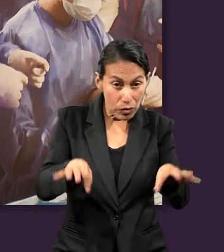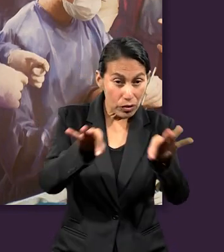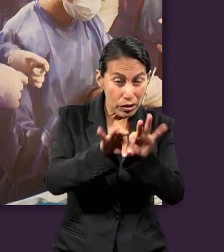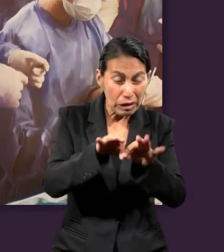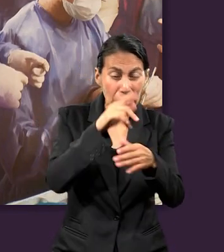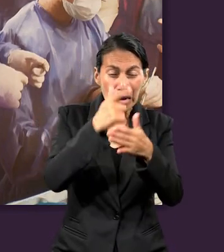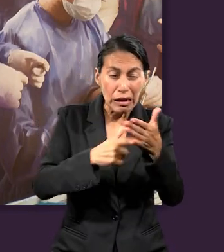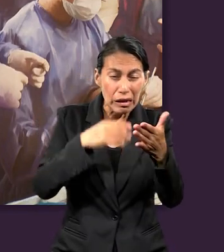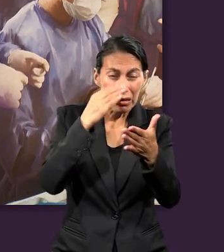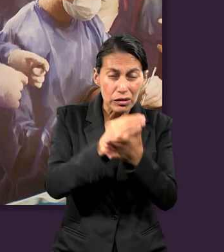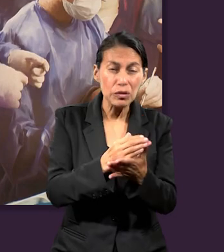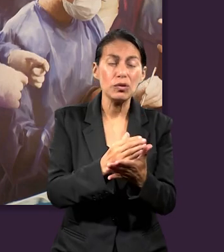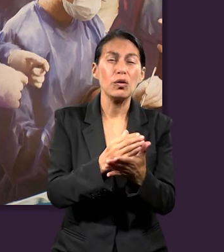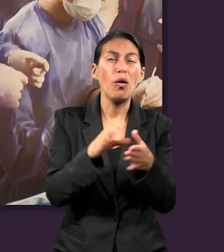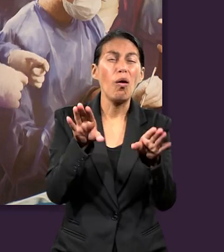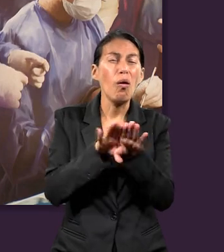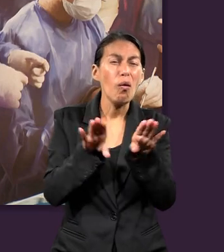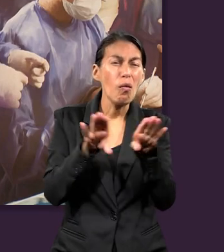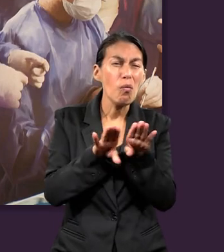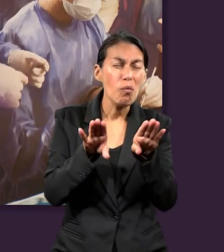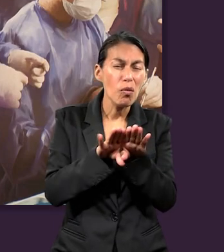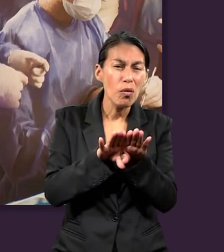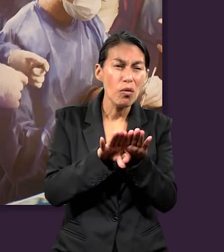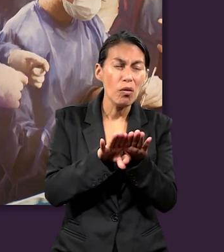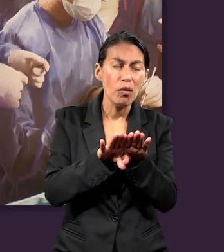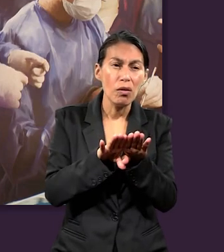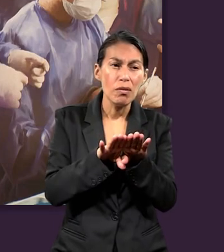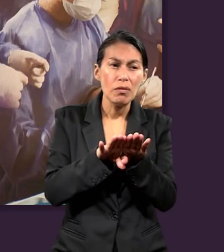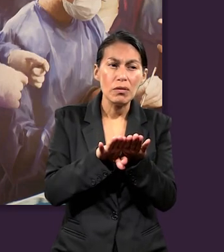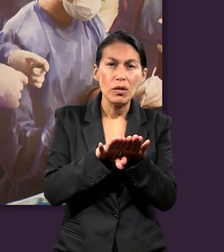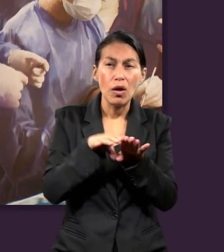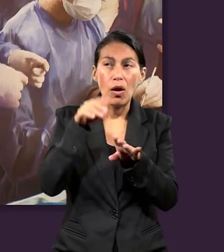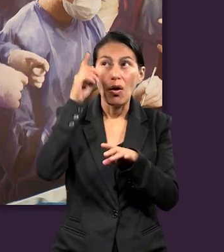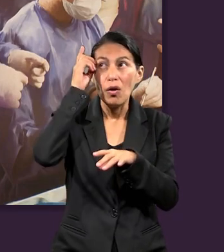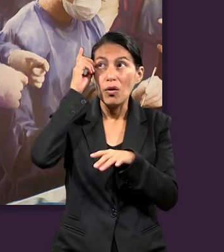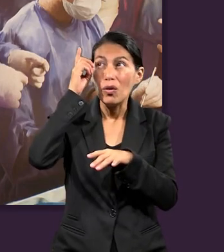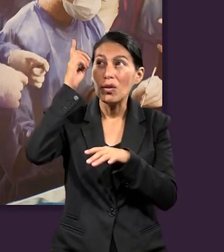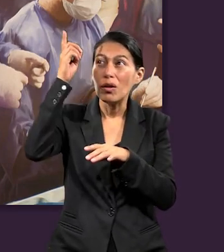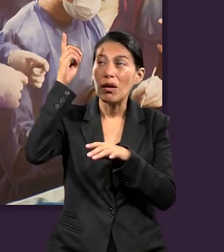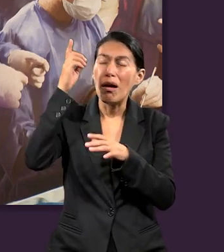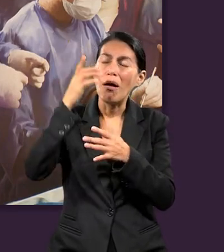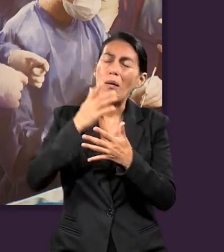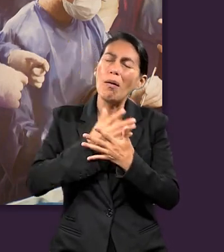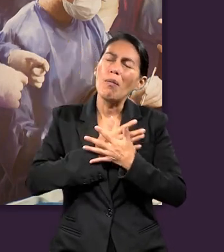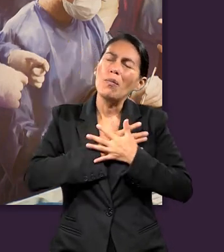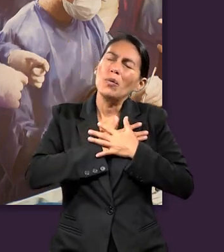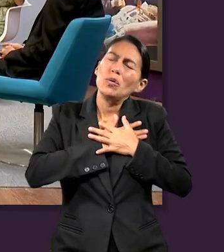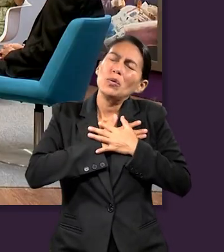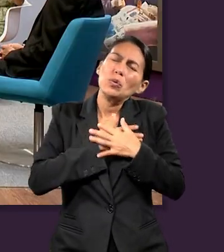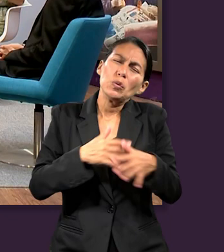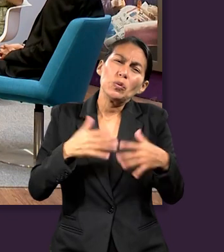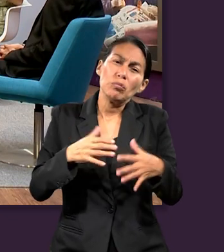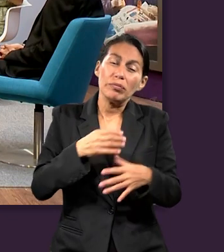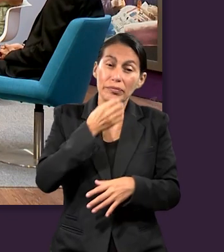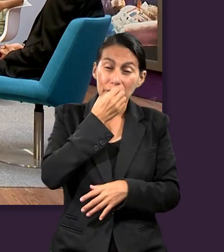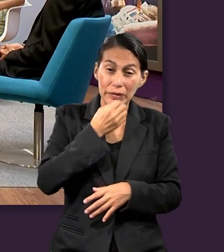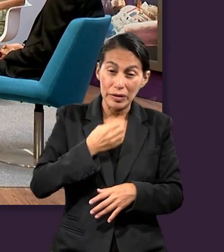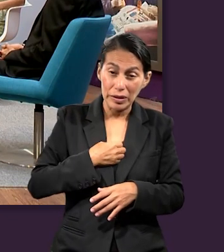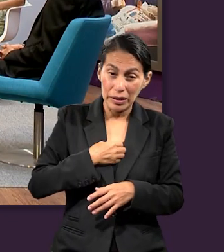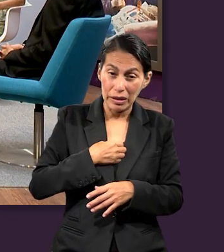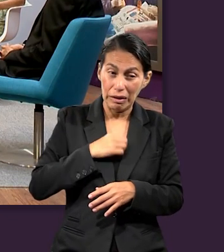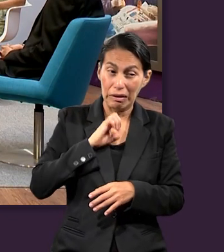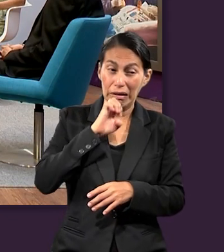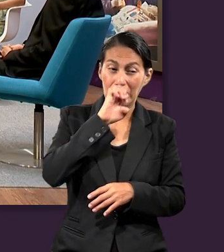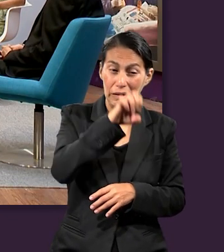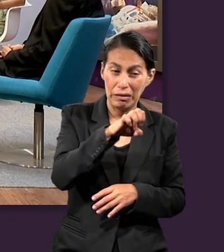una parte importante y es que me gusta ver que lo lo plantea como un Dios de amor A pesar de que van a haber engaños y